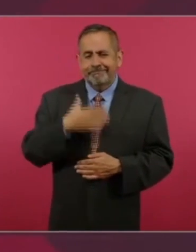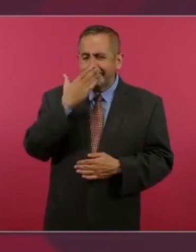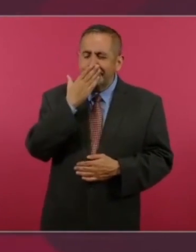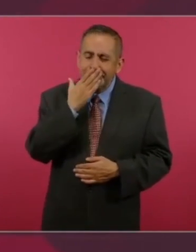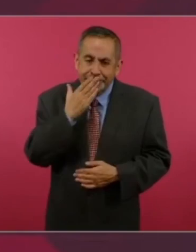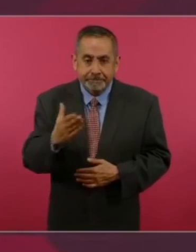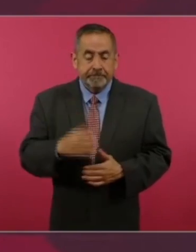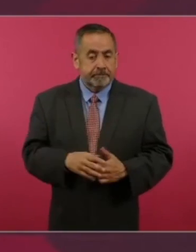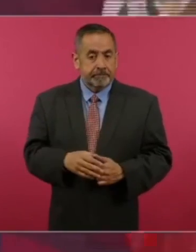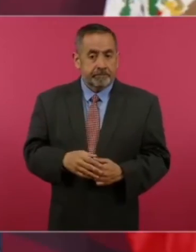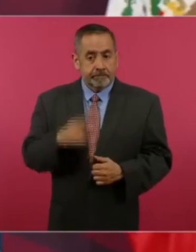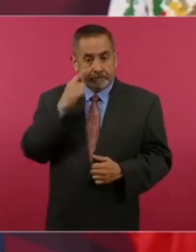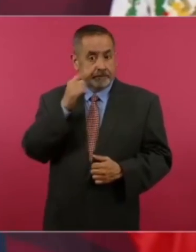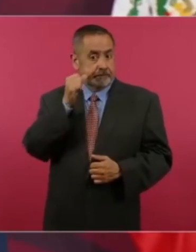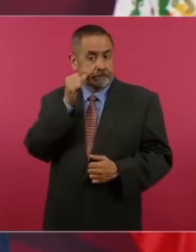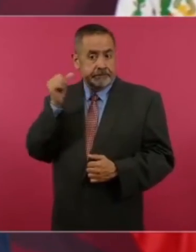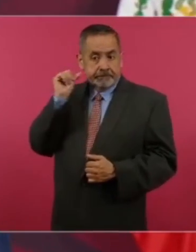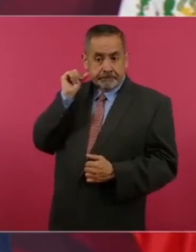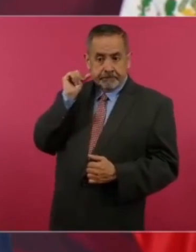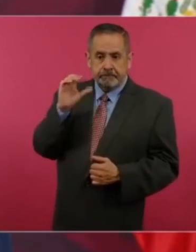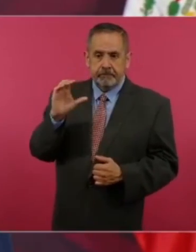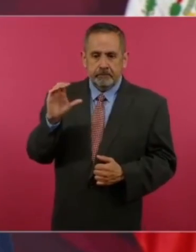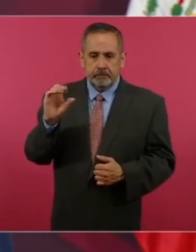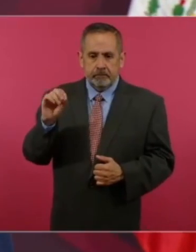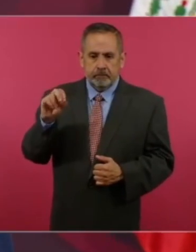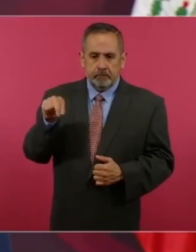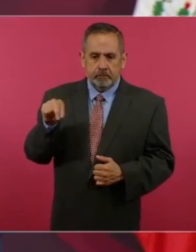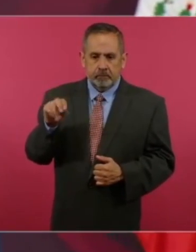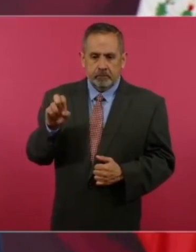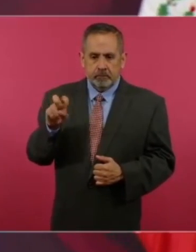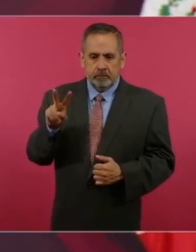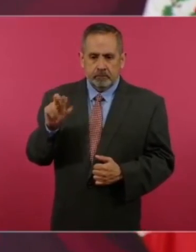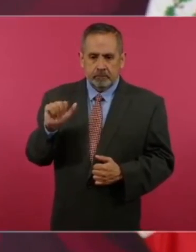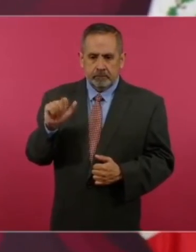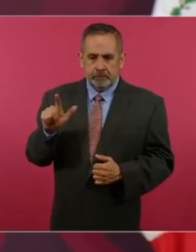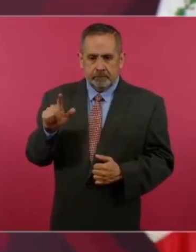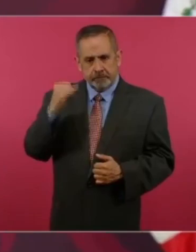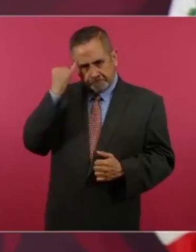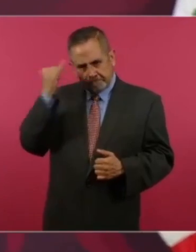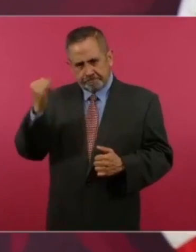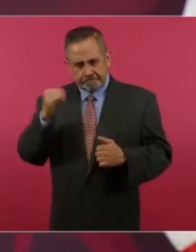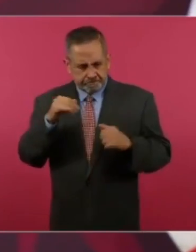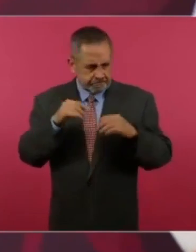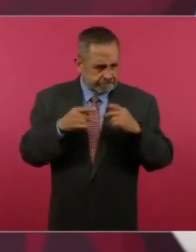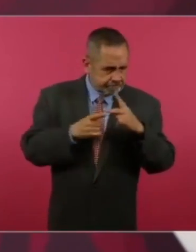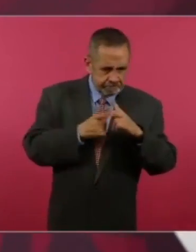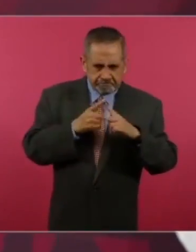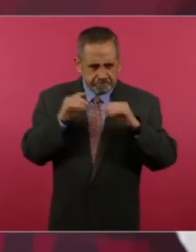ayer el Coneval, que fue creado con ese propósito,